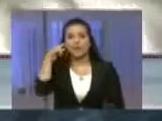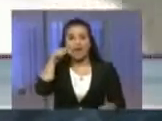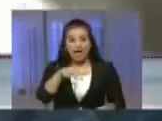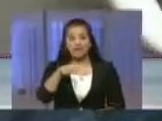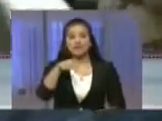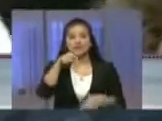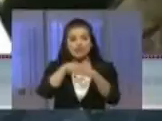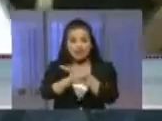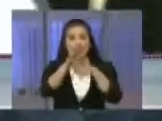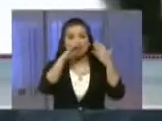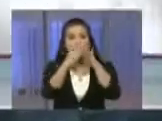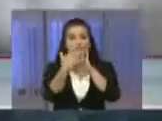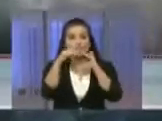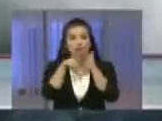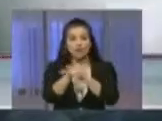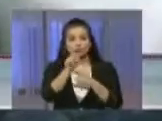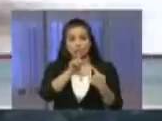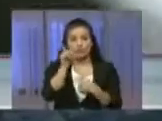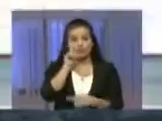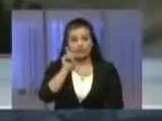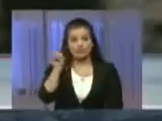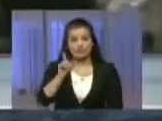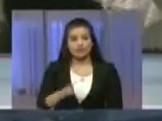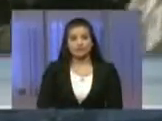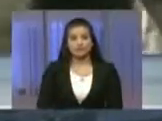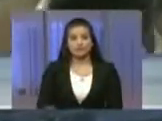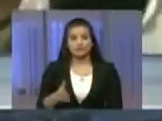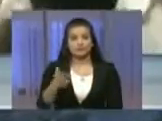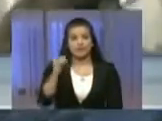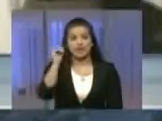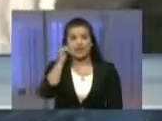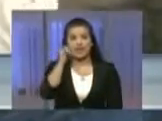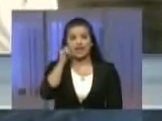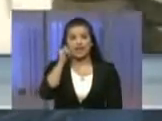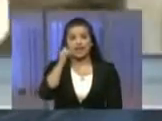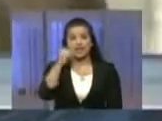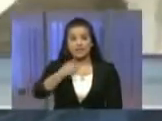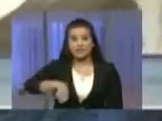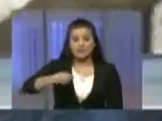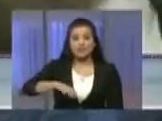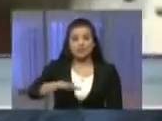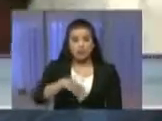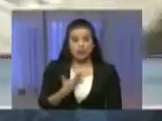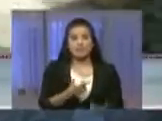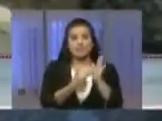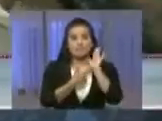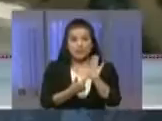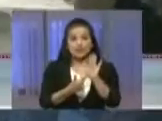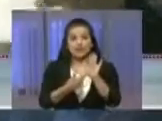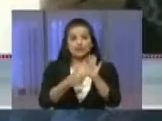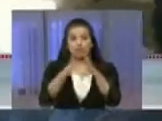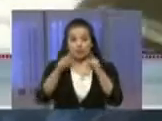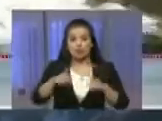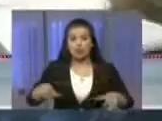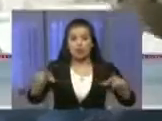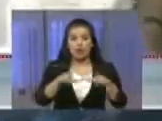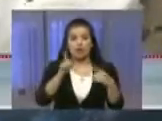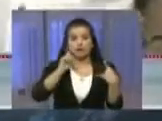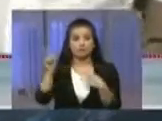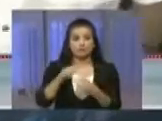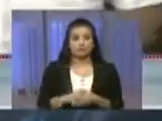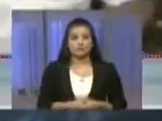presidente vean ustedes con la cámara que el presidente pueda ver pueda ver las instalaciones las